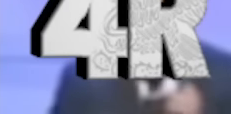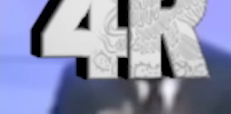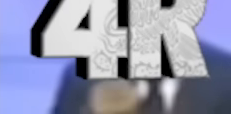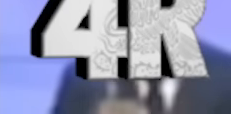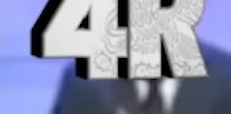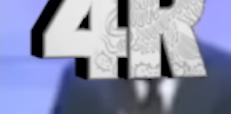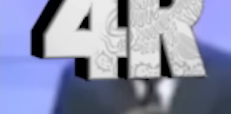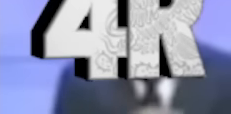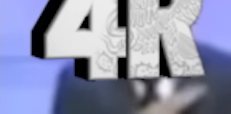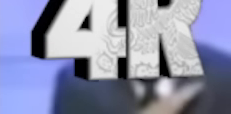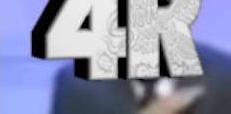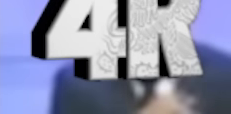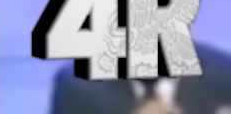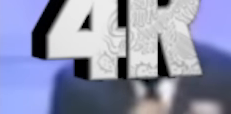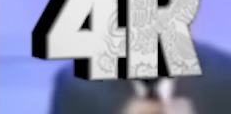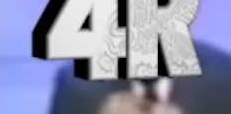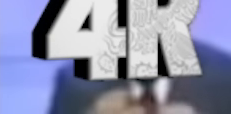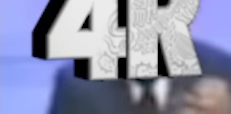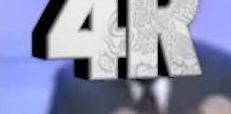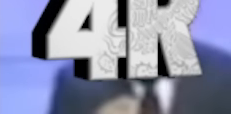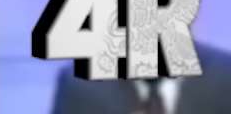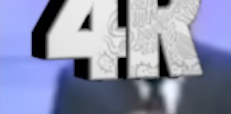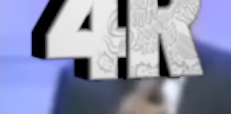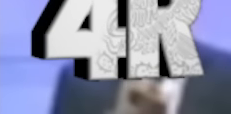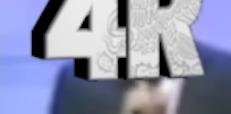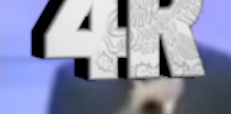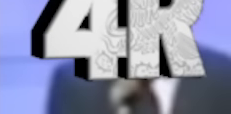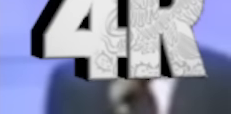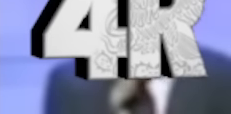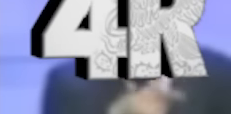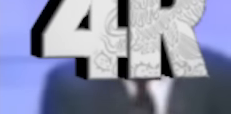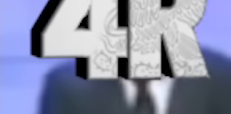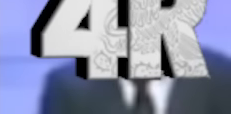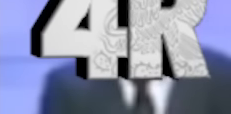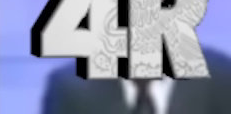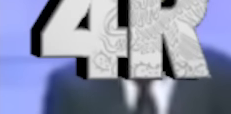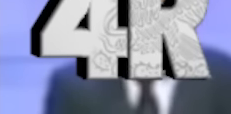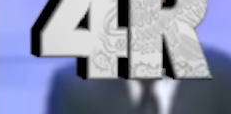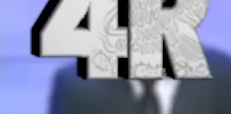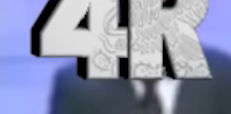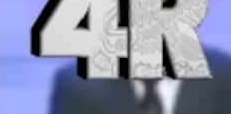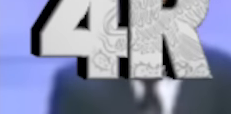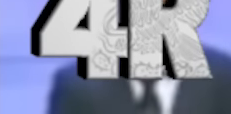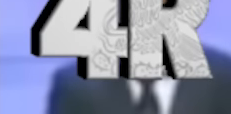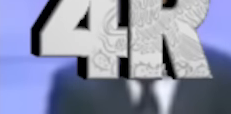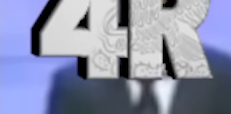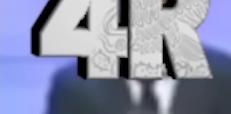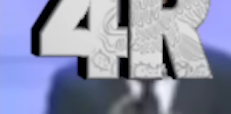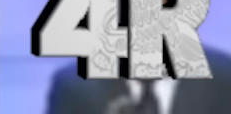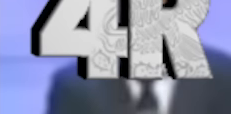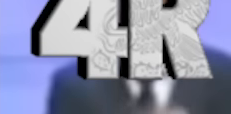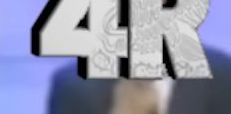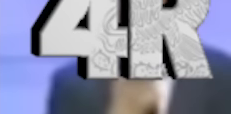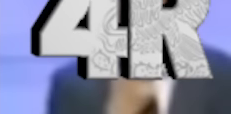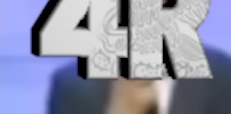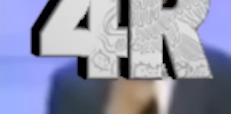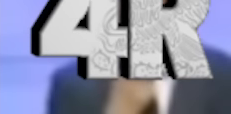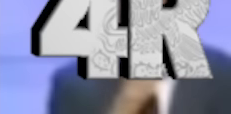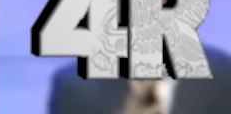emitidas por diversos jueces y juezas de Amparo por lo que esas determinaciones